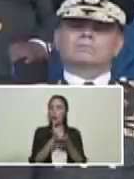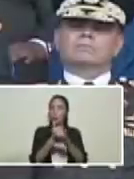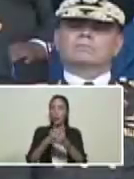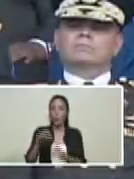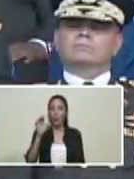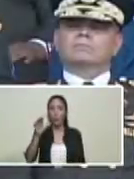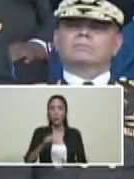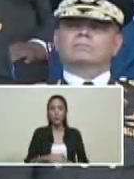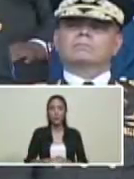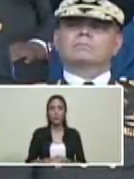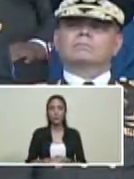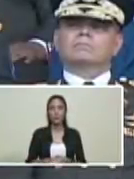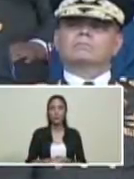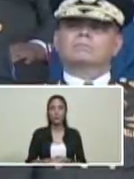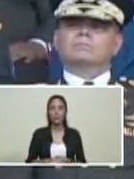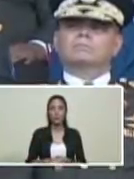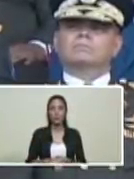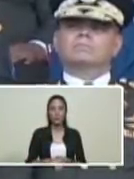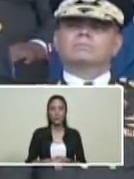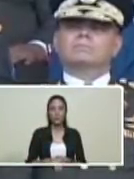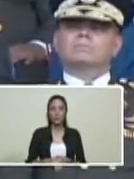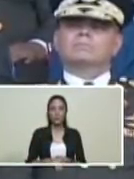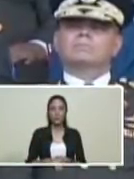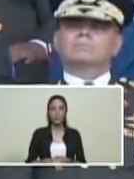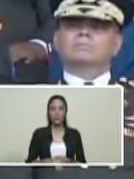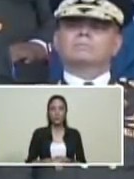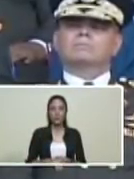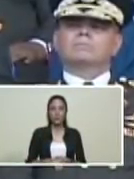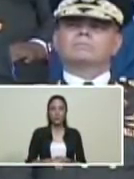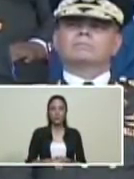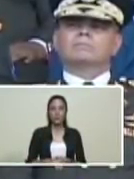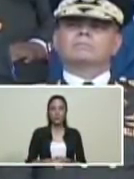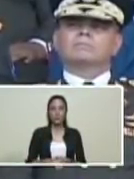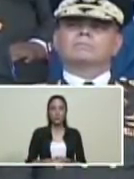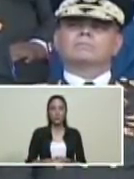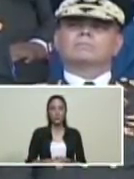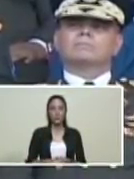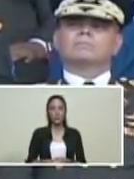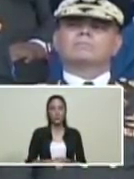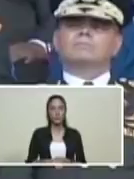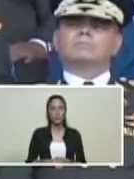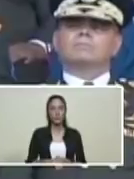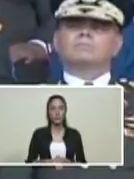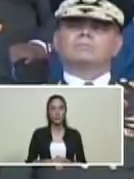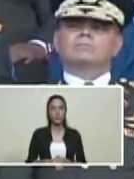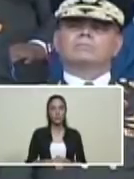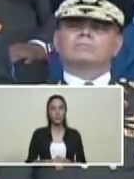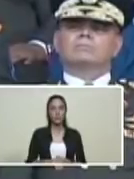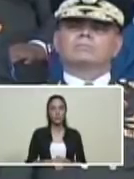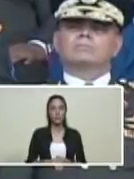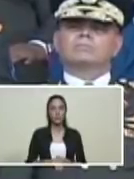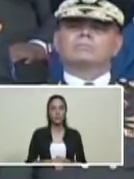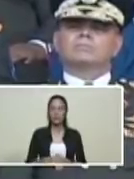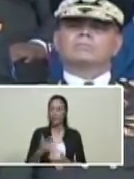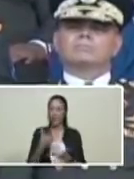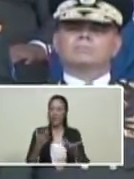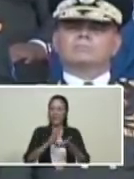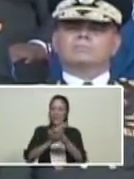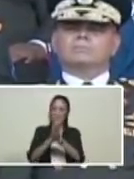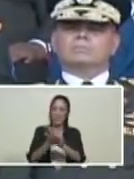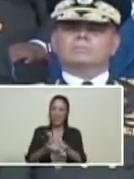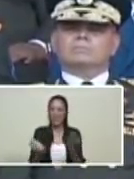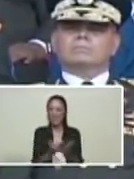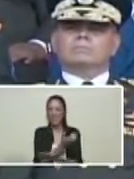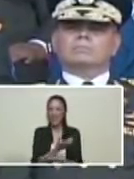se remueven las puertas en las trompas reventemos de las trompas a la oligarquía colombiana